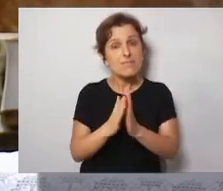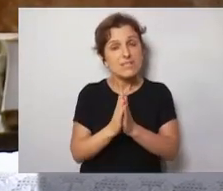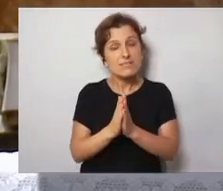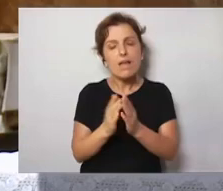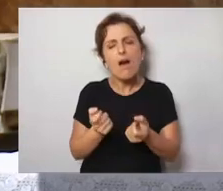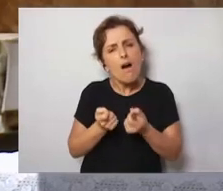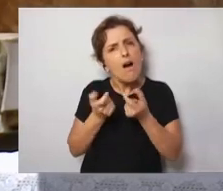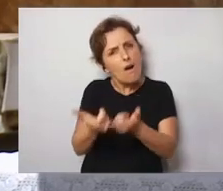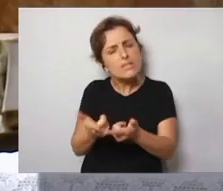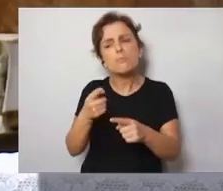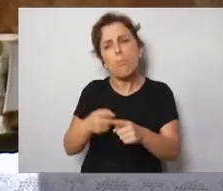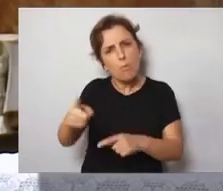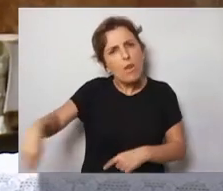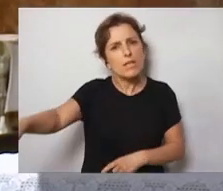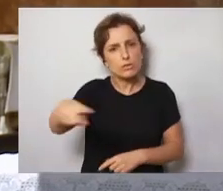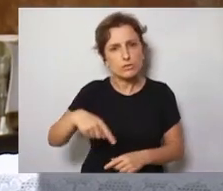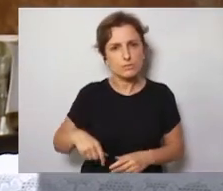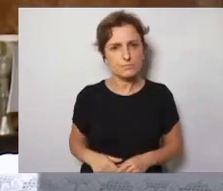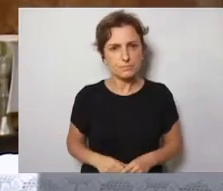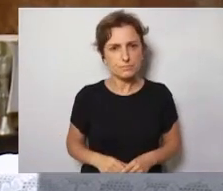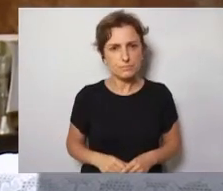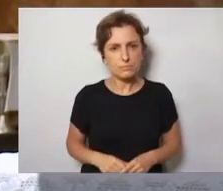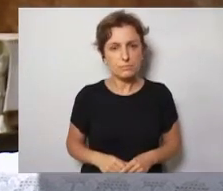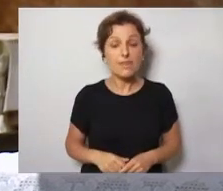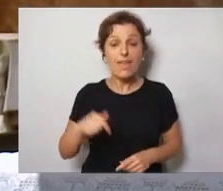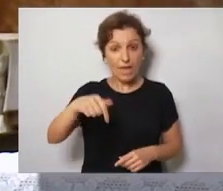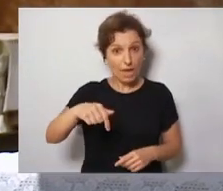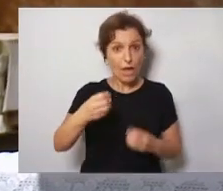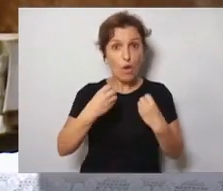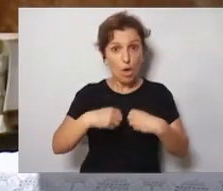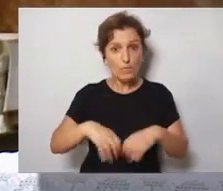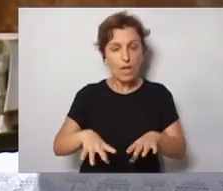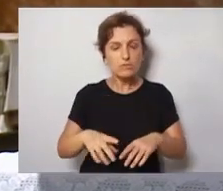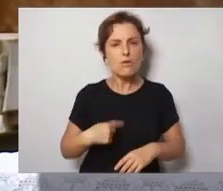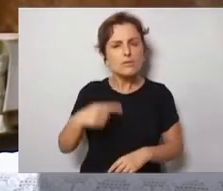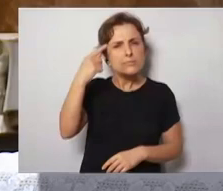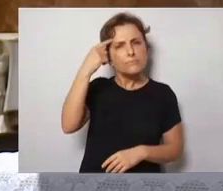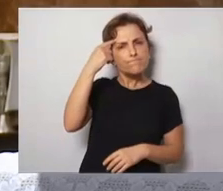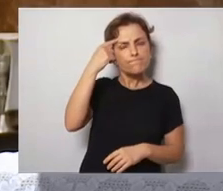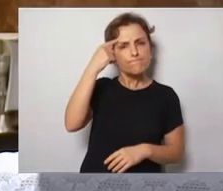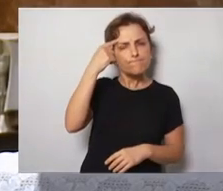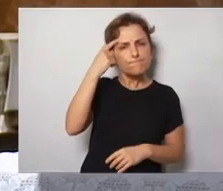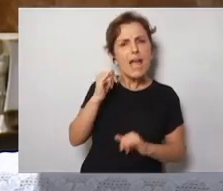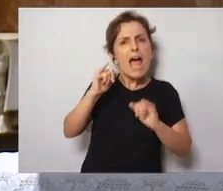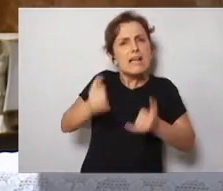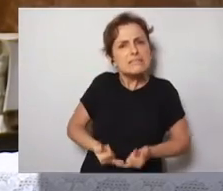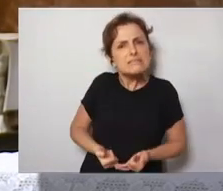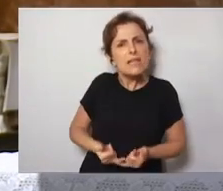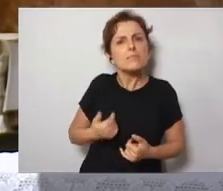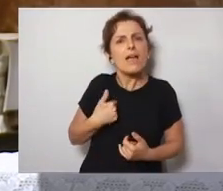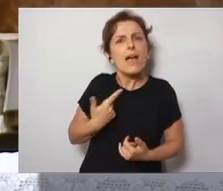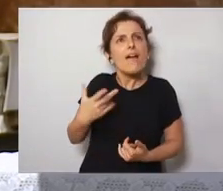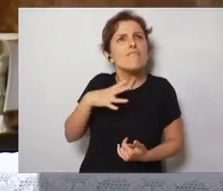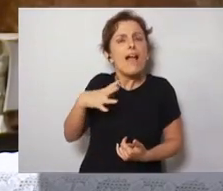de una manera particular por ellos vamos a comenzar reconociendo que estamos necesitados de la